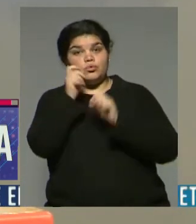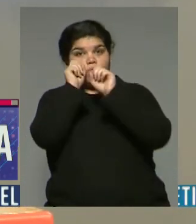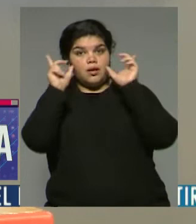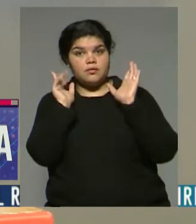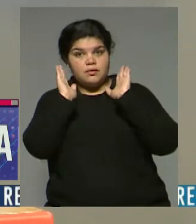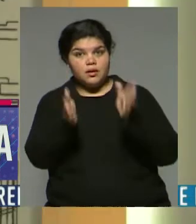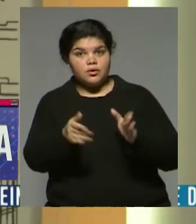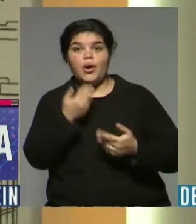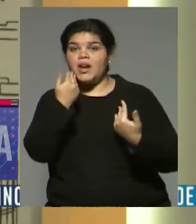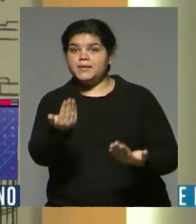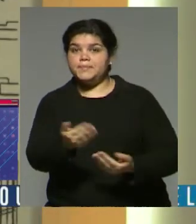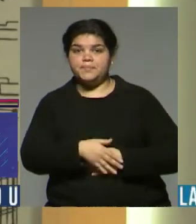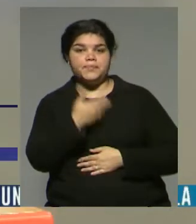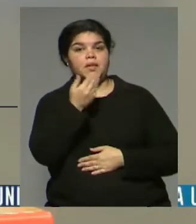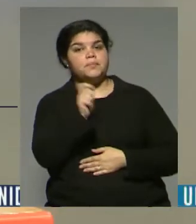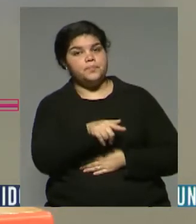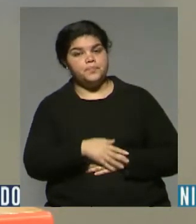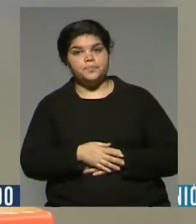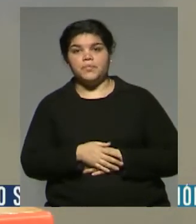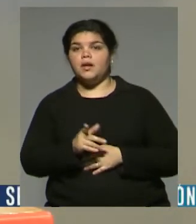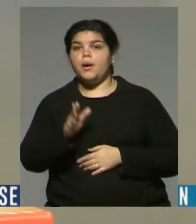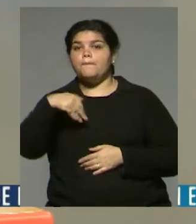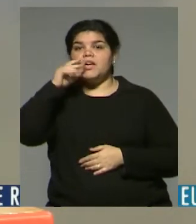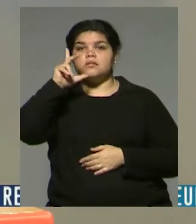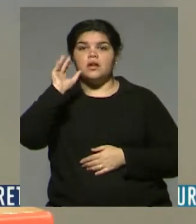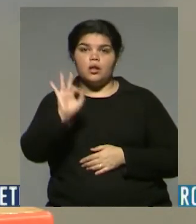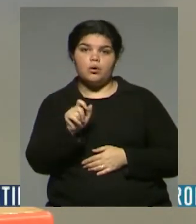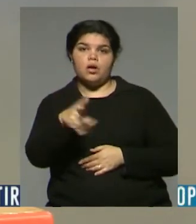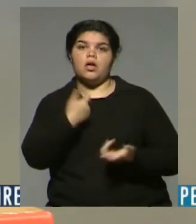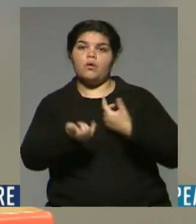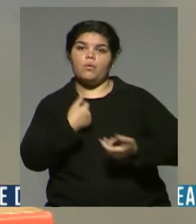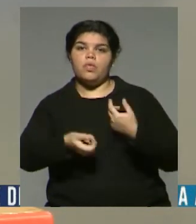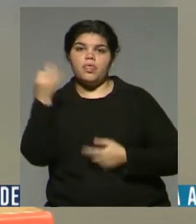suceda. Muchas gracias. Muchas gracias a vos. Marcelo Ríos con el informe especial